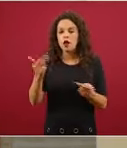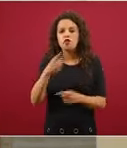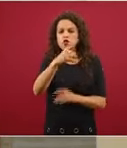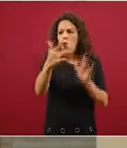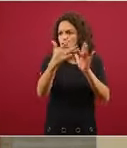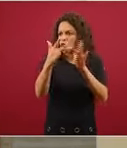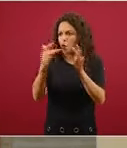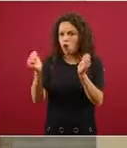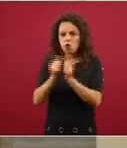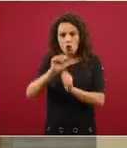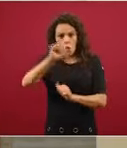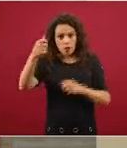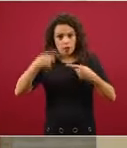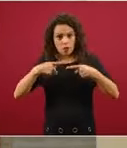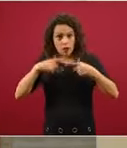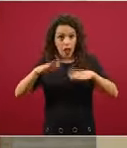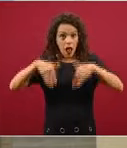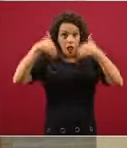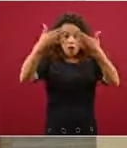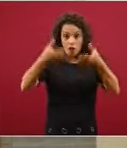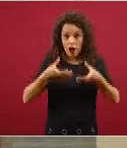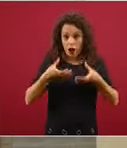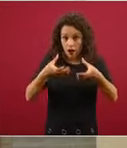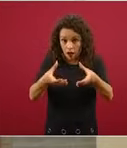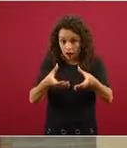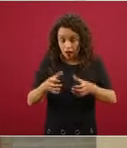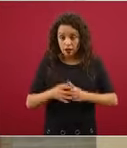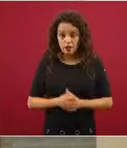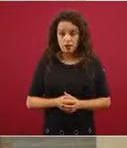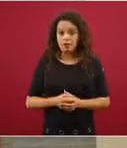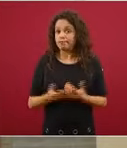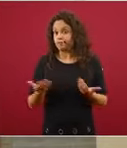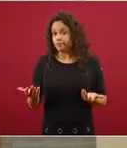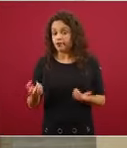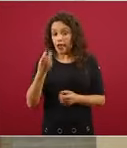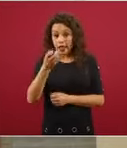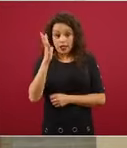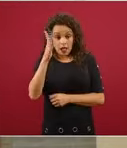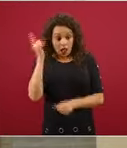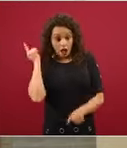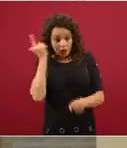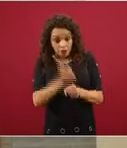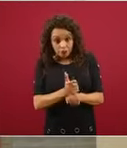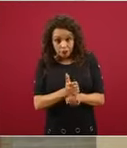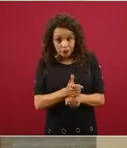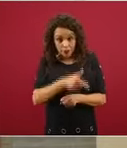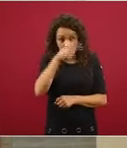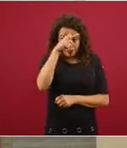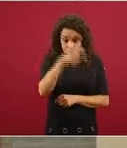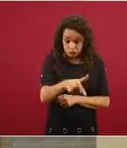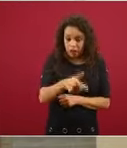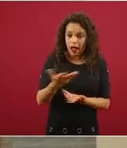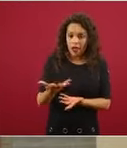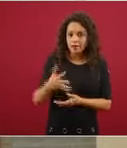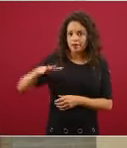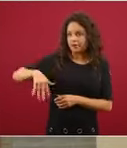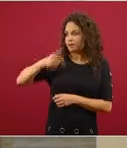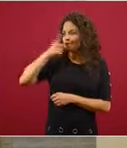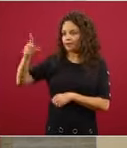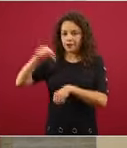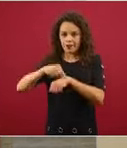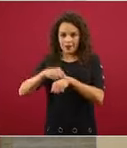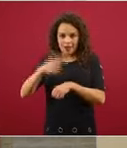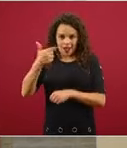Hay que entonces después ver, ya que detectamos esto, lo que comentaba el doctor López-Gatell, definir si